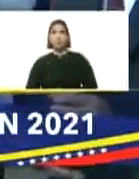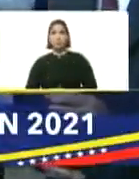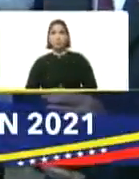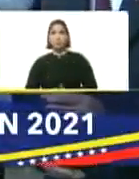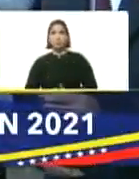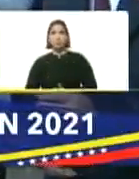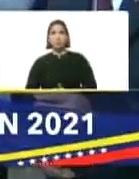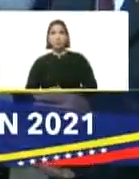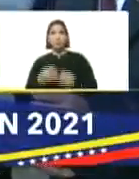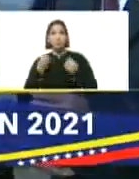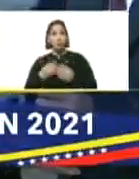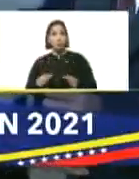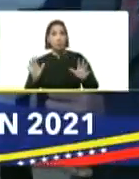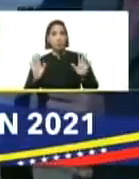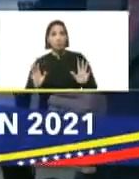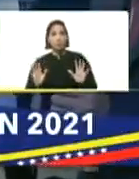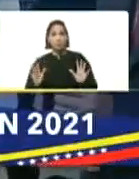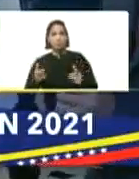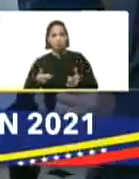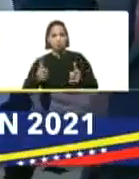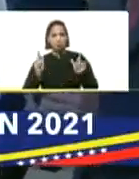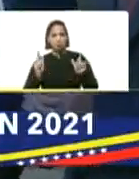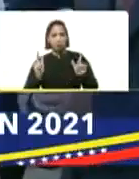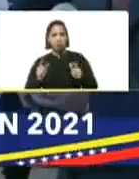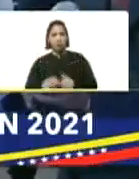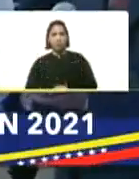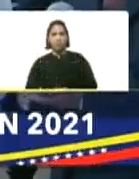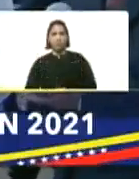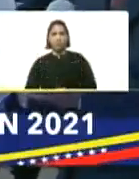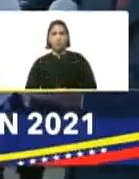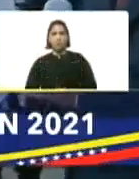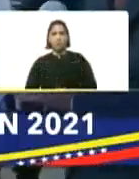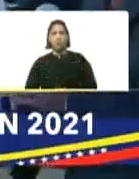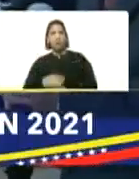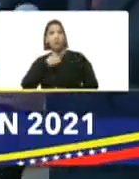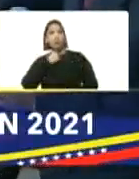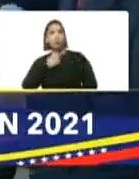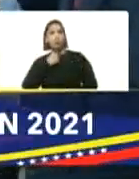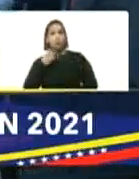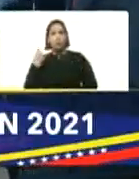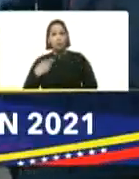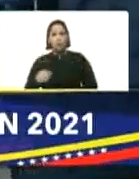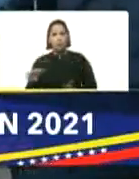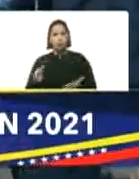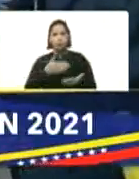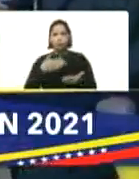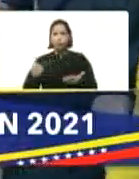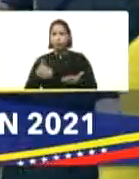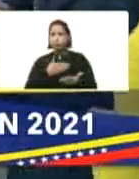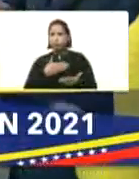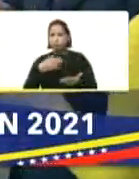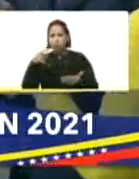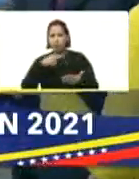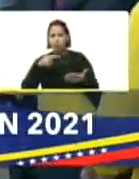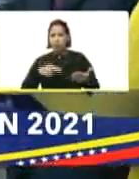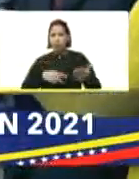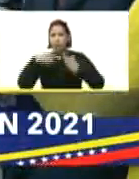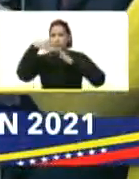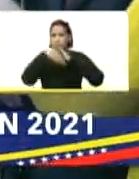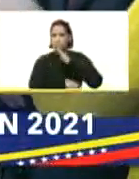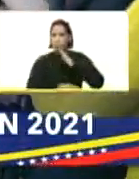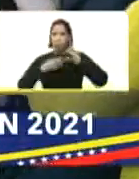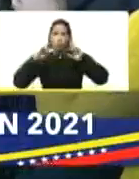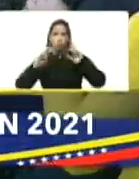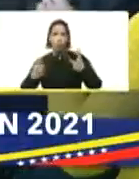Sí. Bueno, si me permite, me gustaría tener estas revistas para leerlas y profundizar en